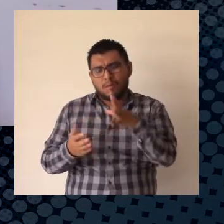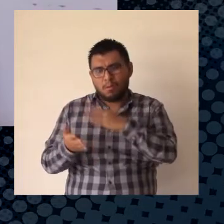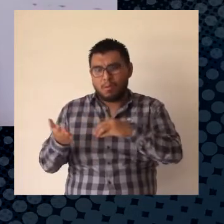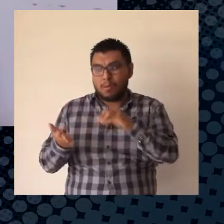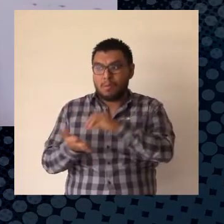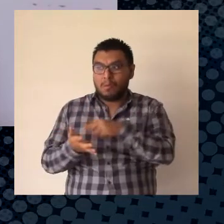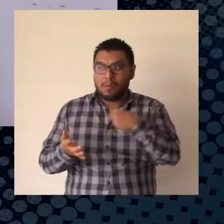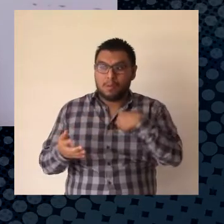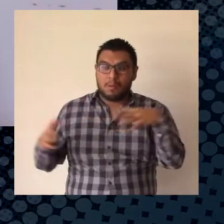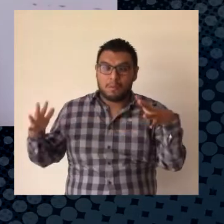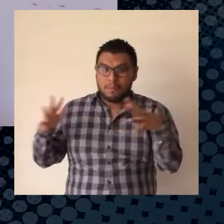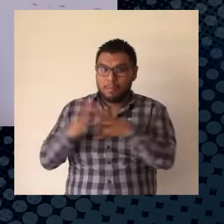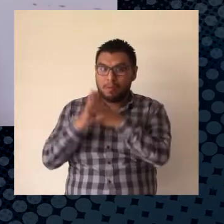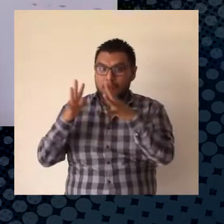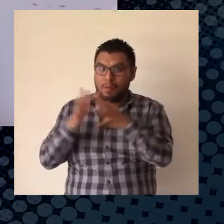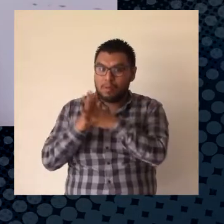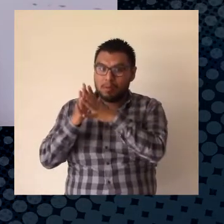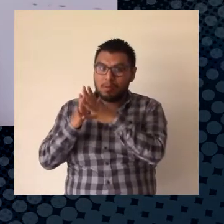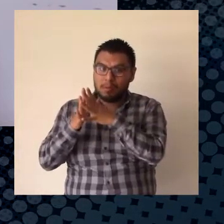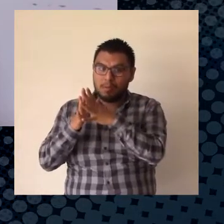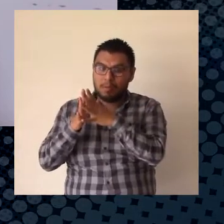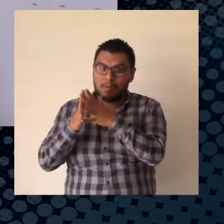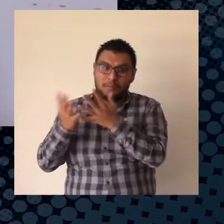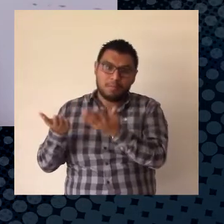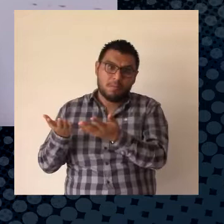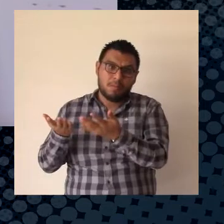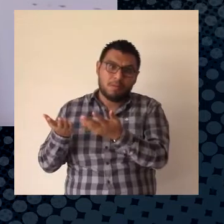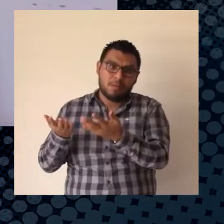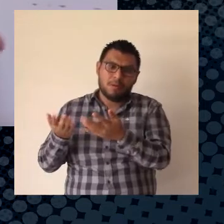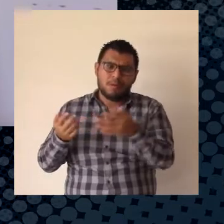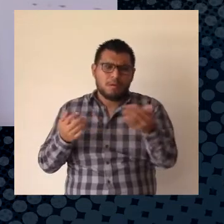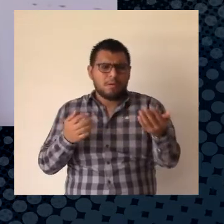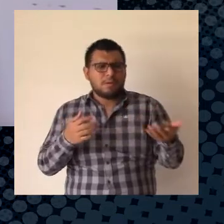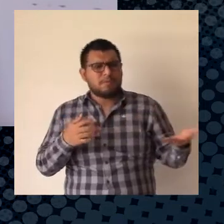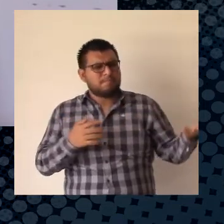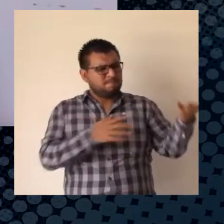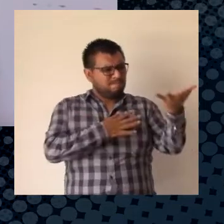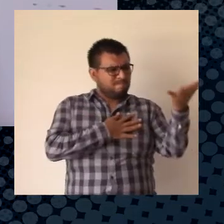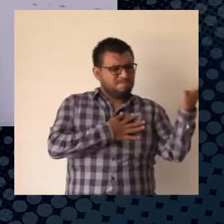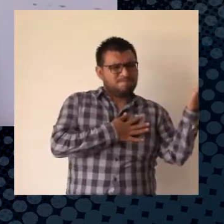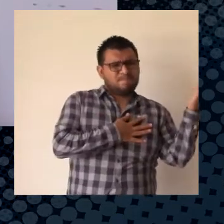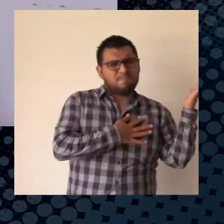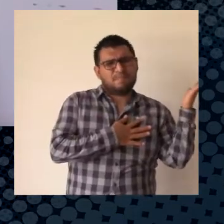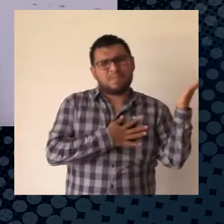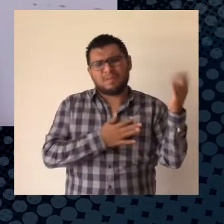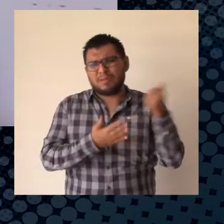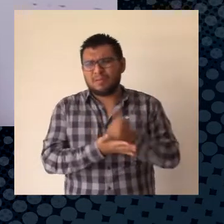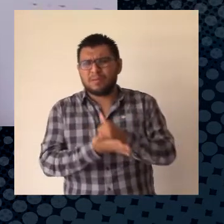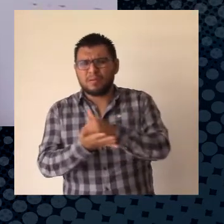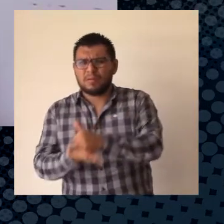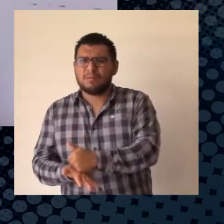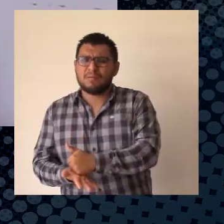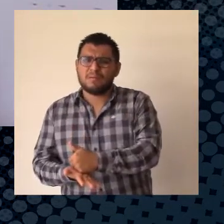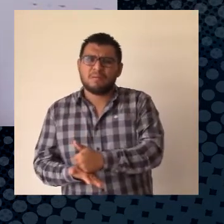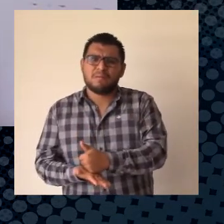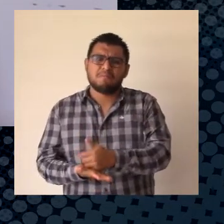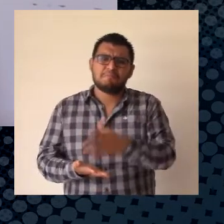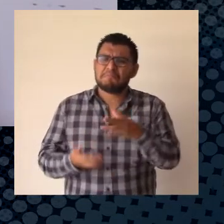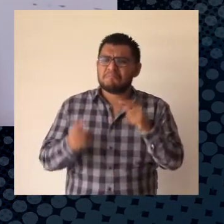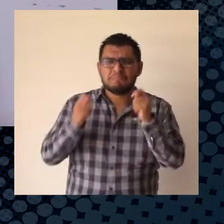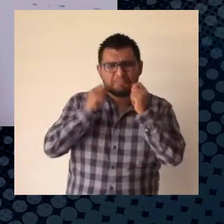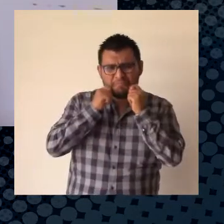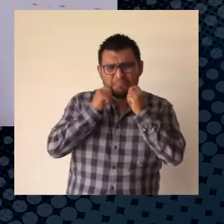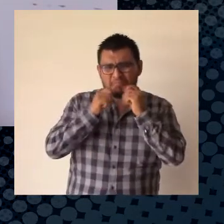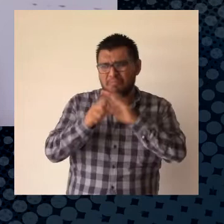hecho participar, si los meseros mismos están ahí exponiéndose, aunque estaban